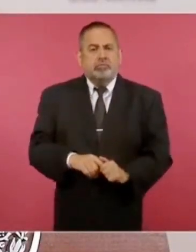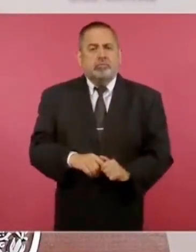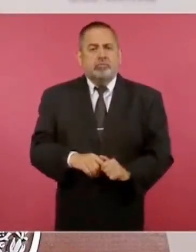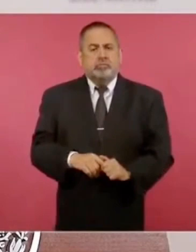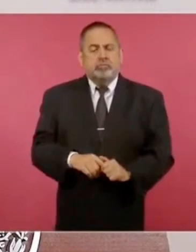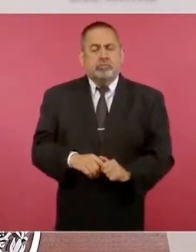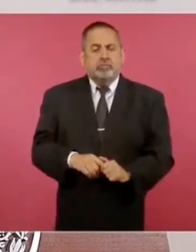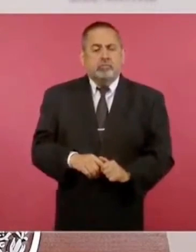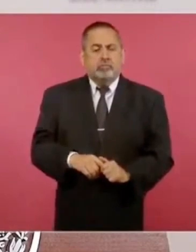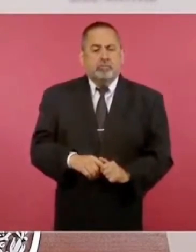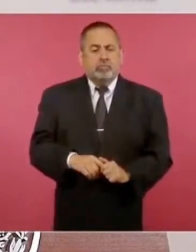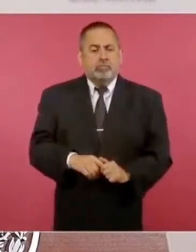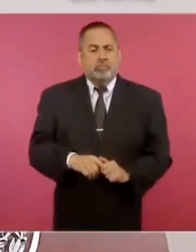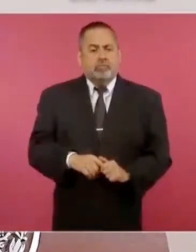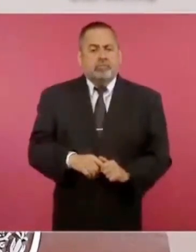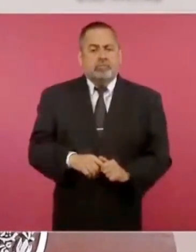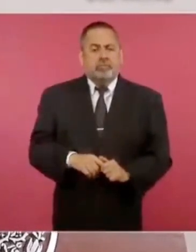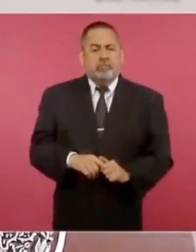una